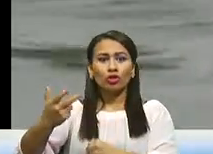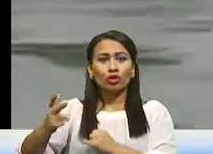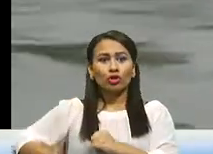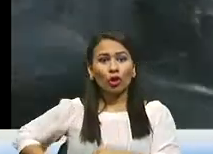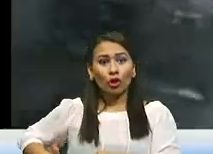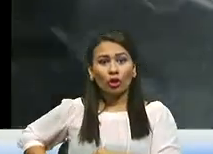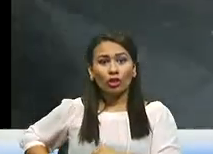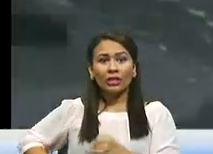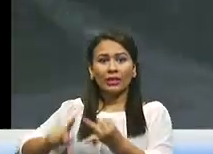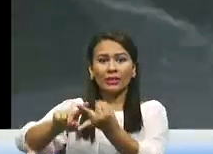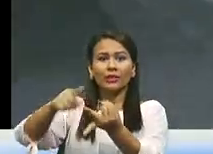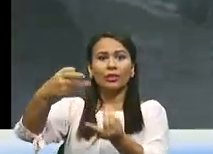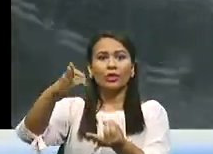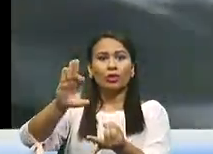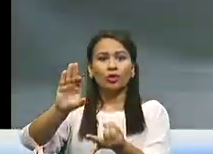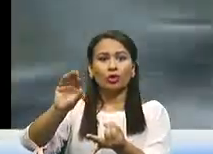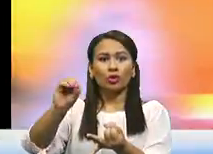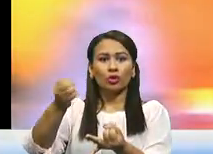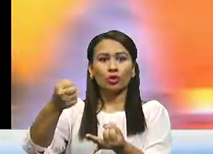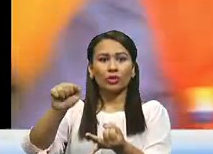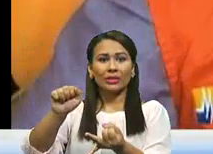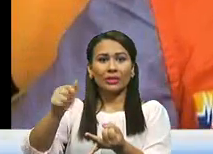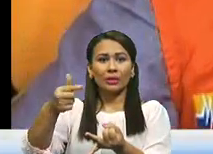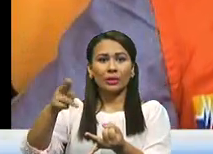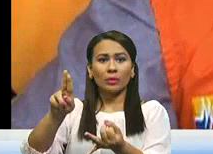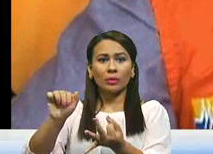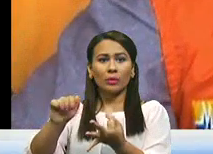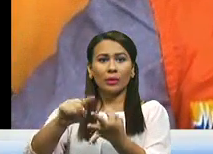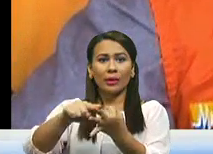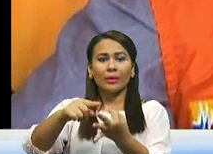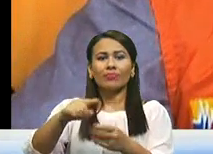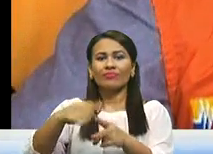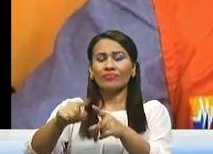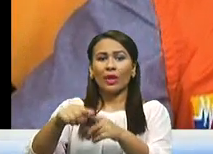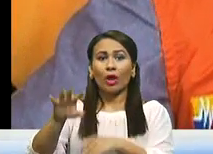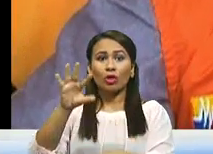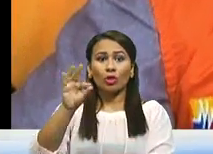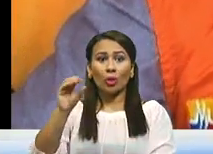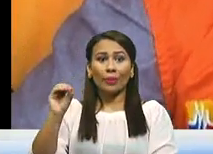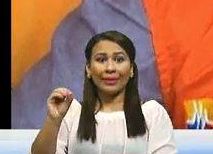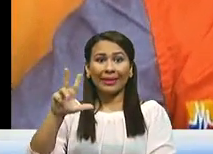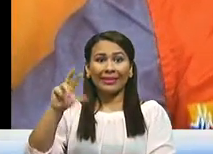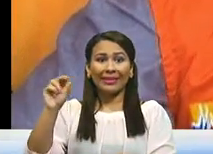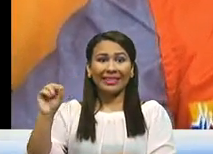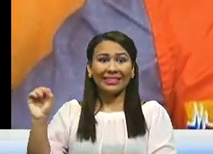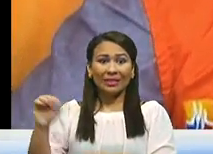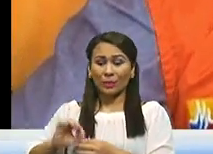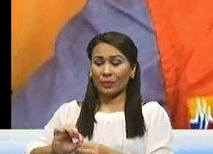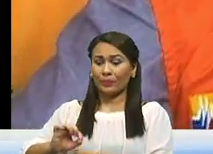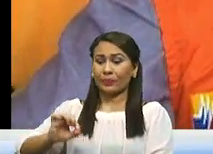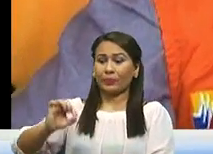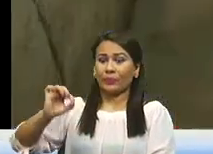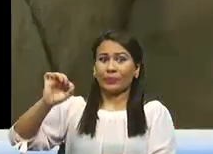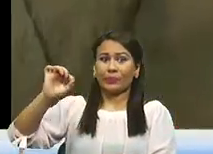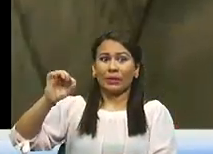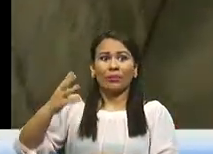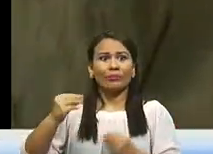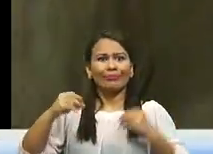las últimas horas las lluvias continuarán. Que vienen de 90 a 300 milímetros de